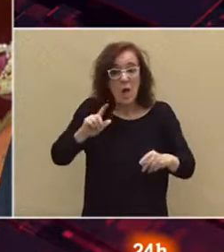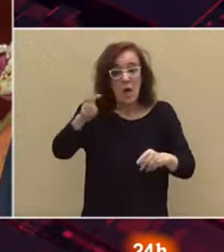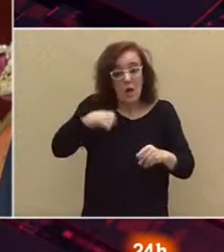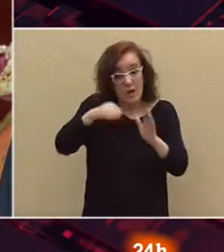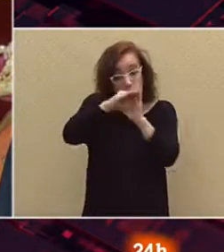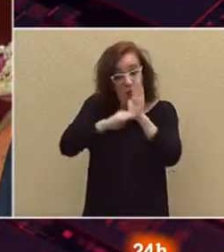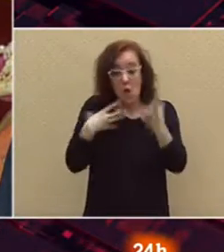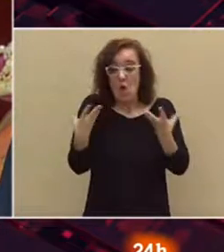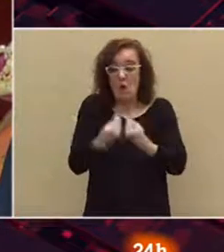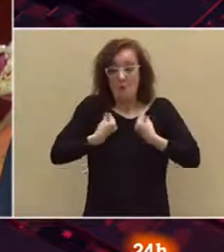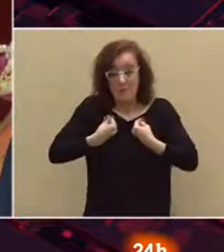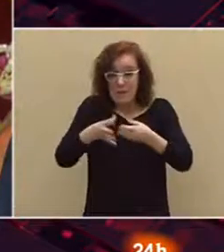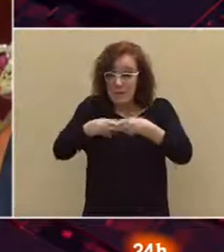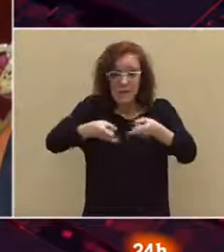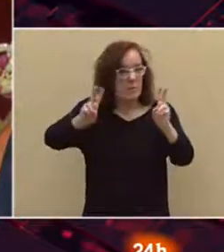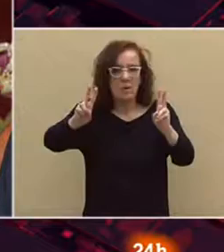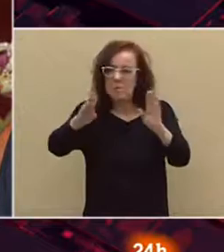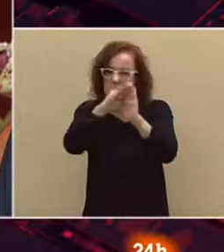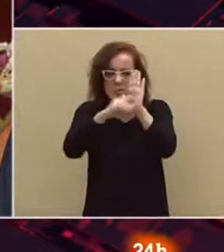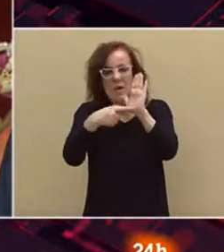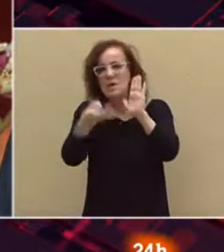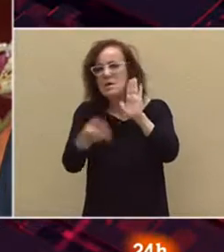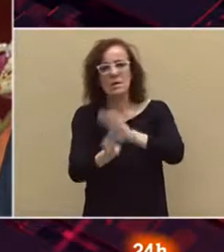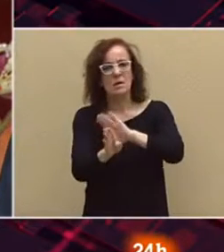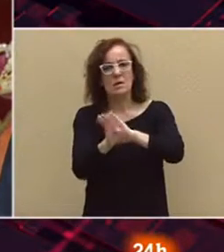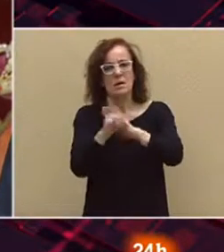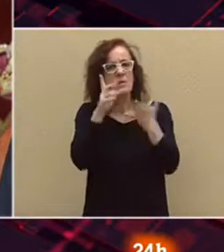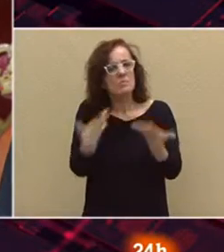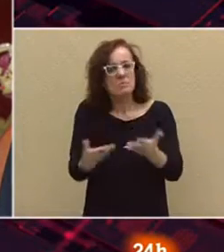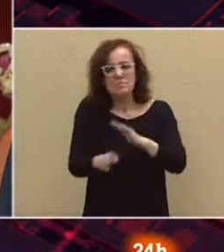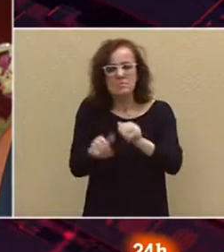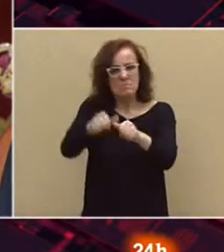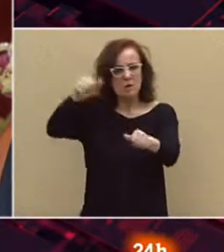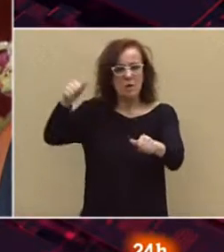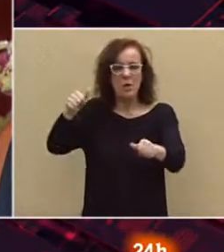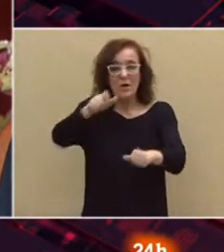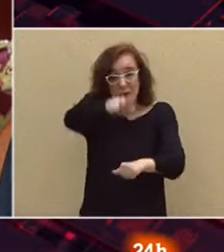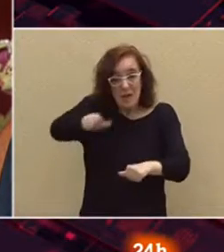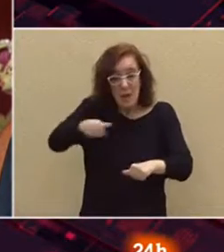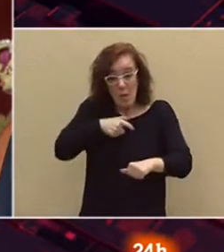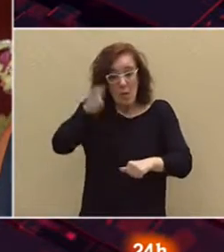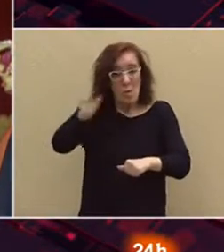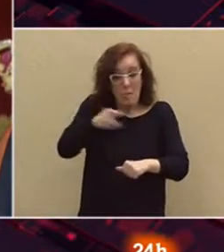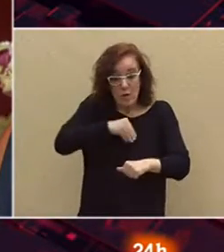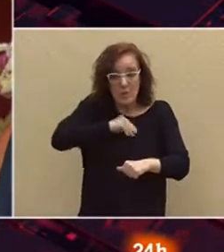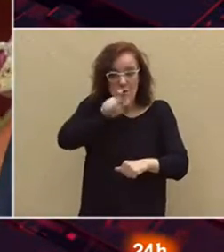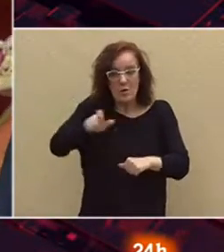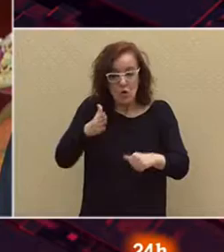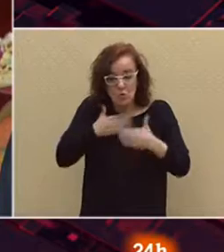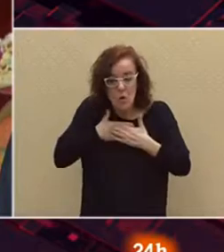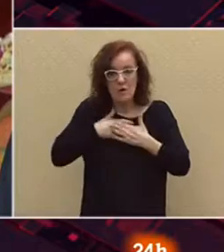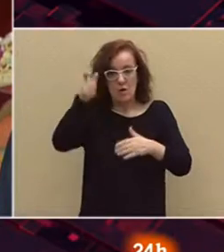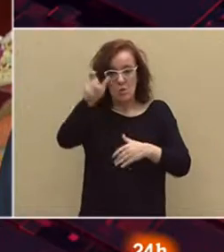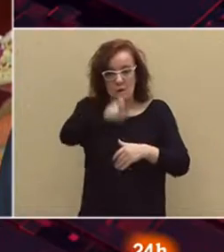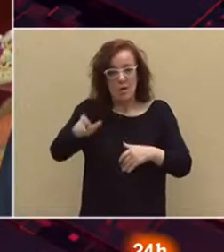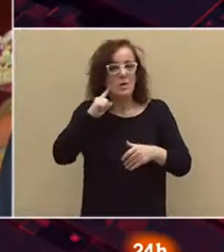nuestra democracia siguen y deben seguir tan vigentes como ese pueblo español, nuestro pueblo español, que es el único titular de